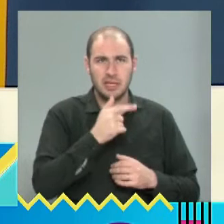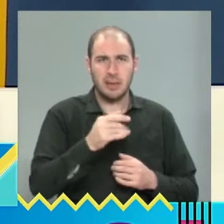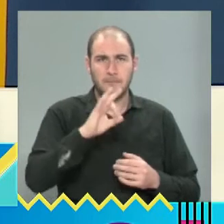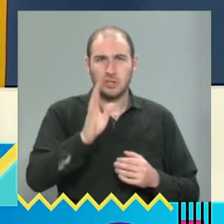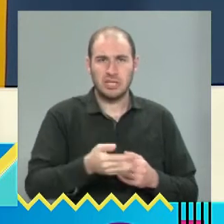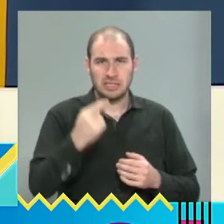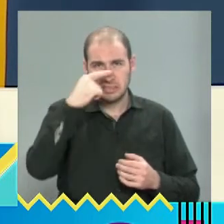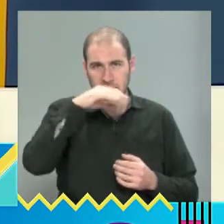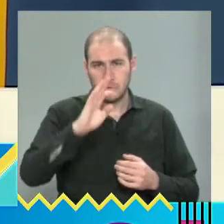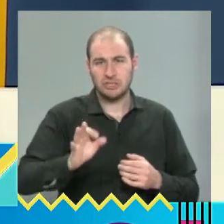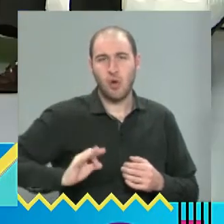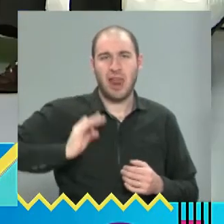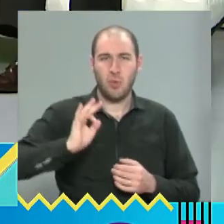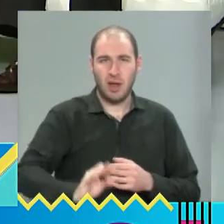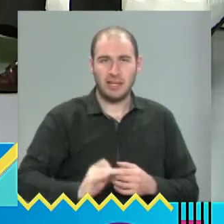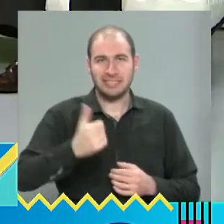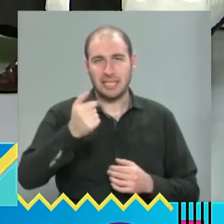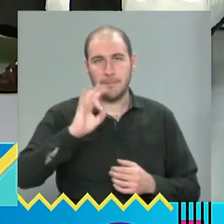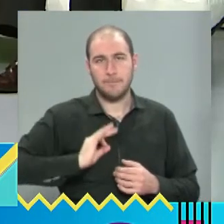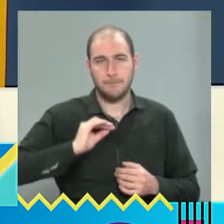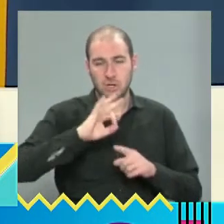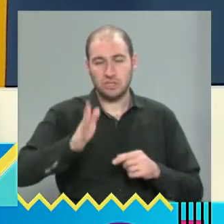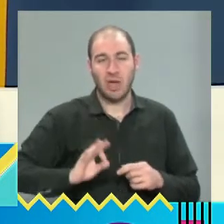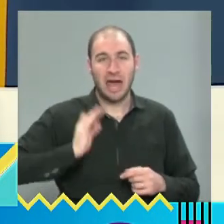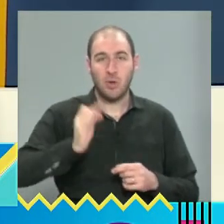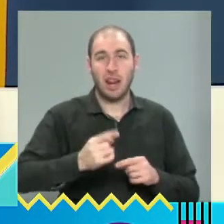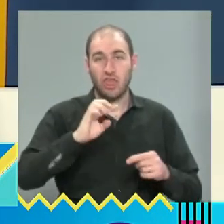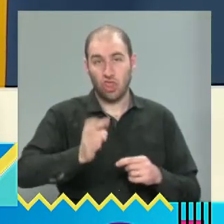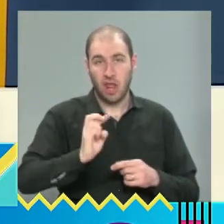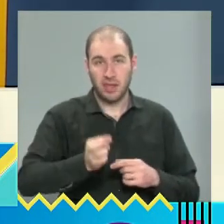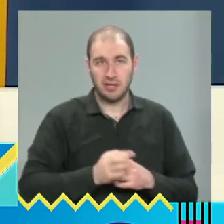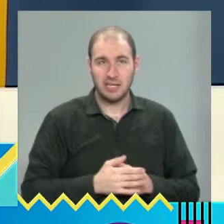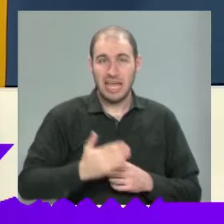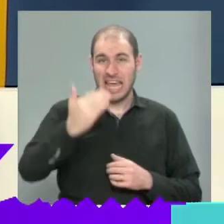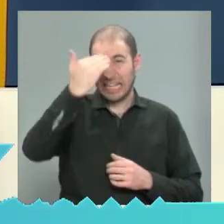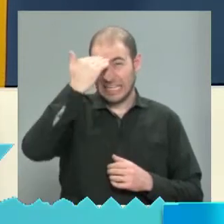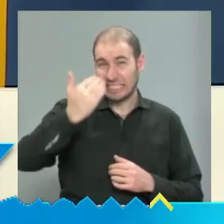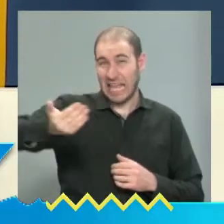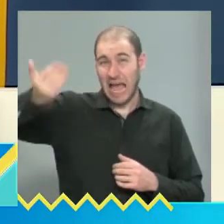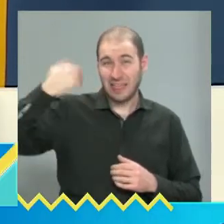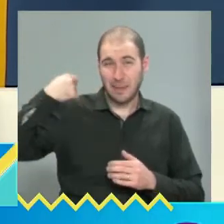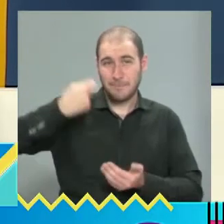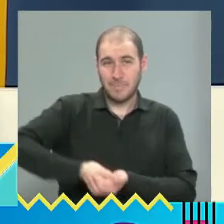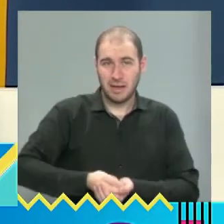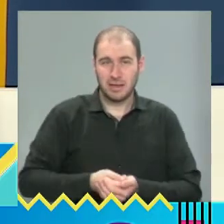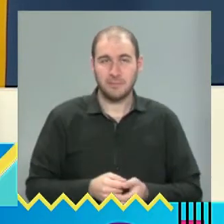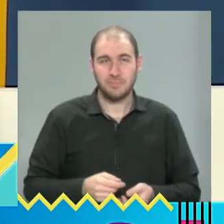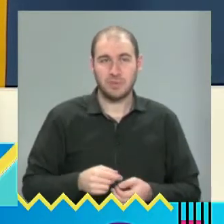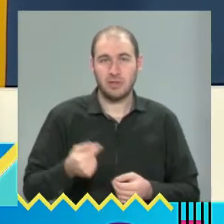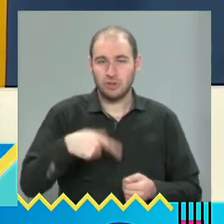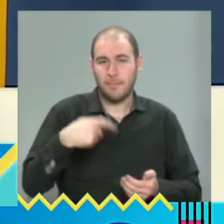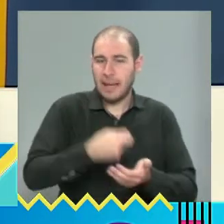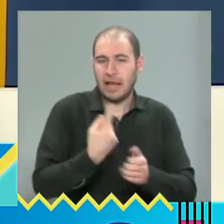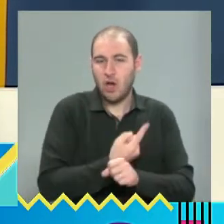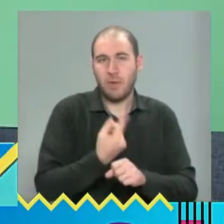tasas del 7% anual, 6% anual en dólares. De 15 que llegamos a pagar estando en default,